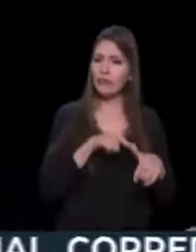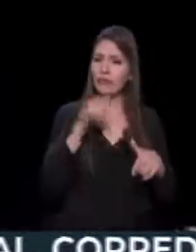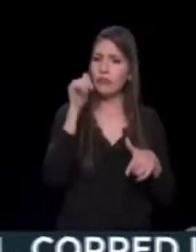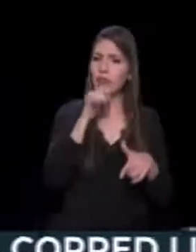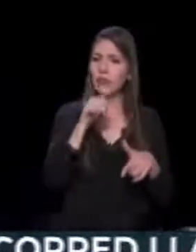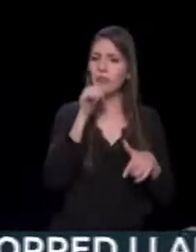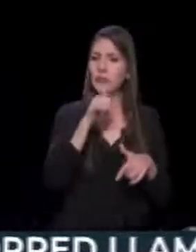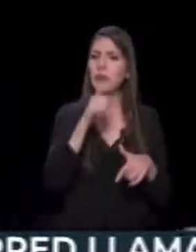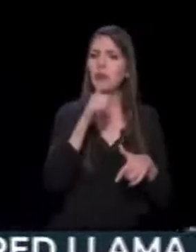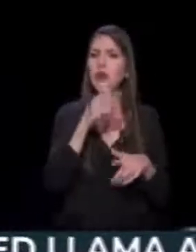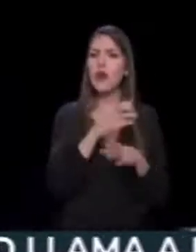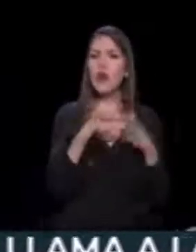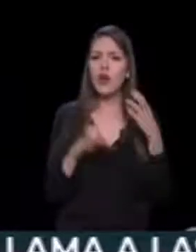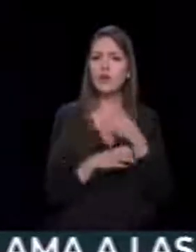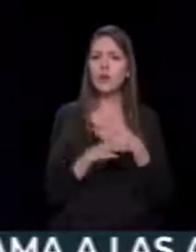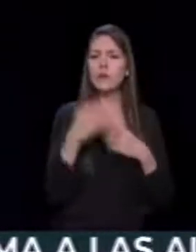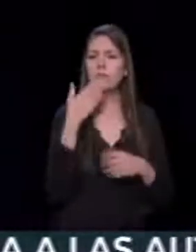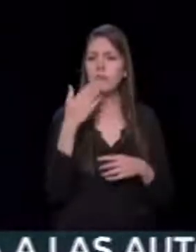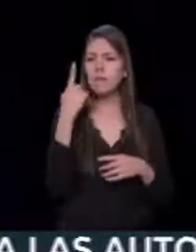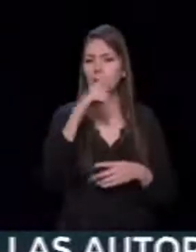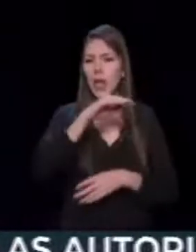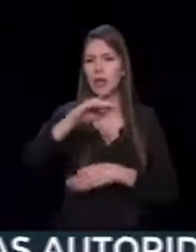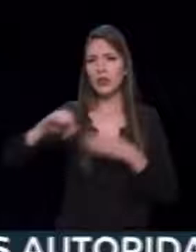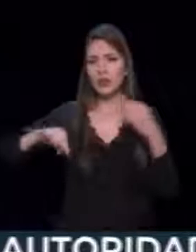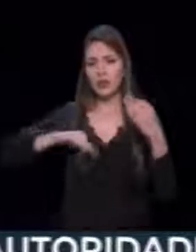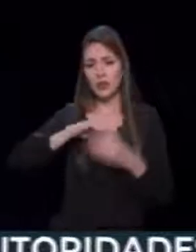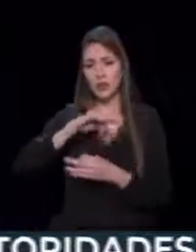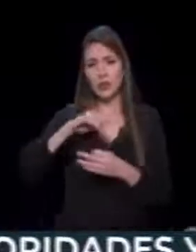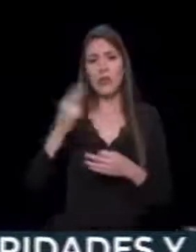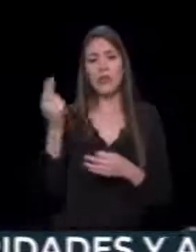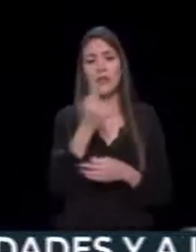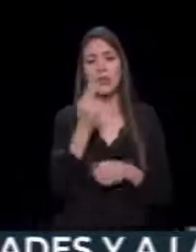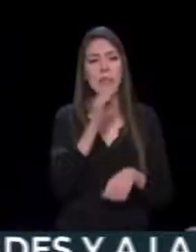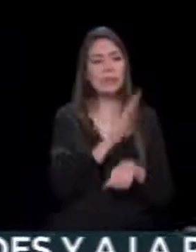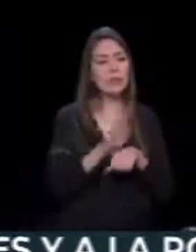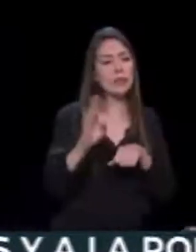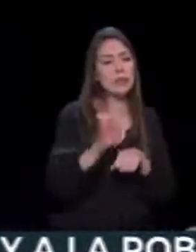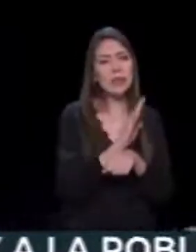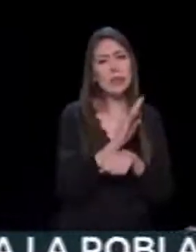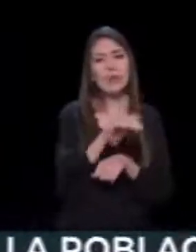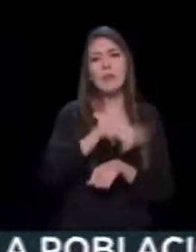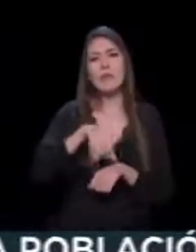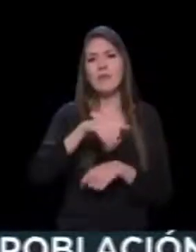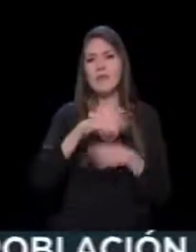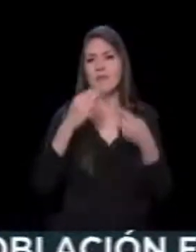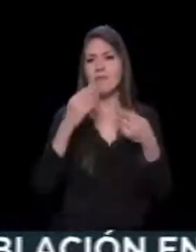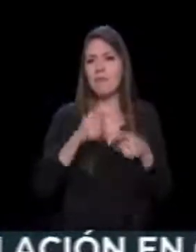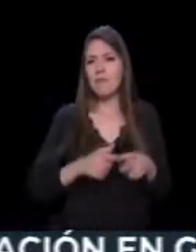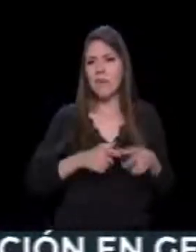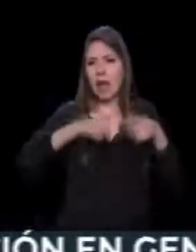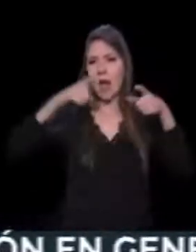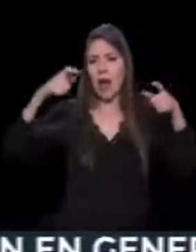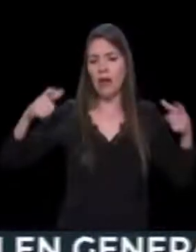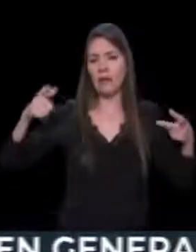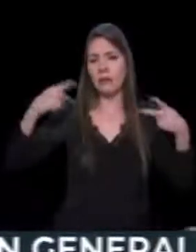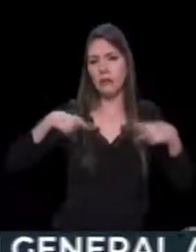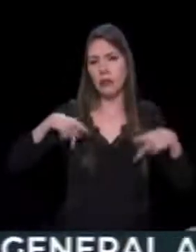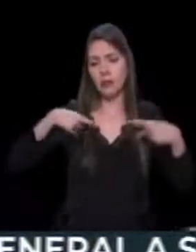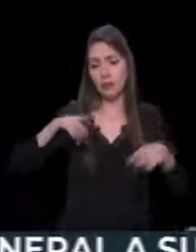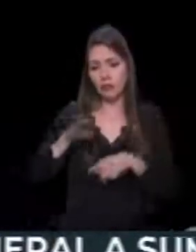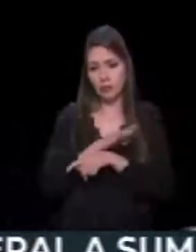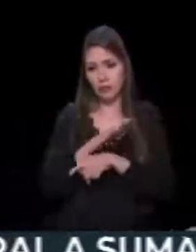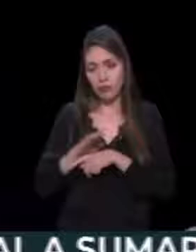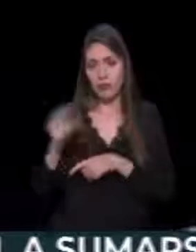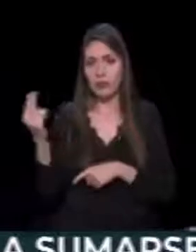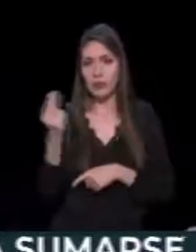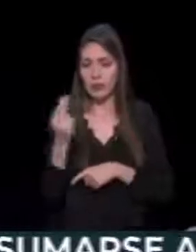común, siempre es lo que beneficia al mayor número de personas. Y en ese caso, lo que hemos visto a lo largo